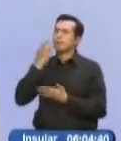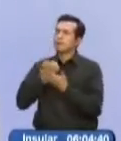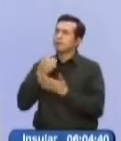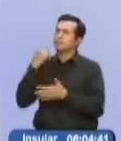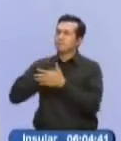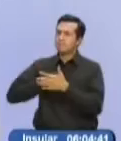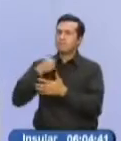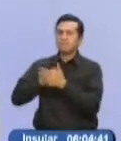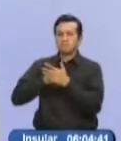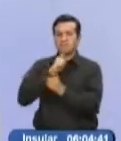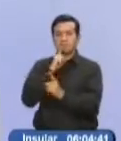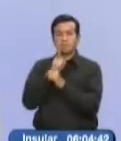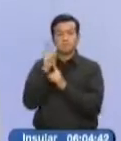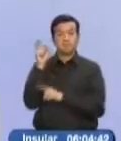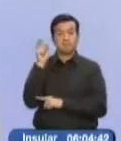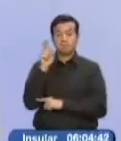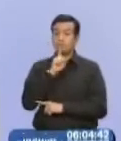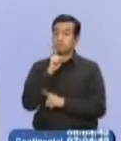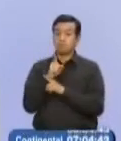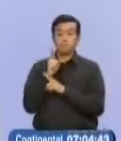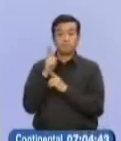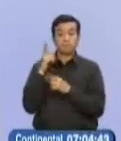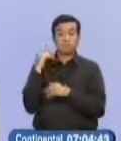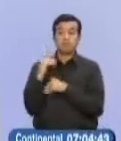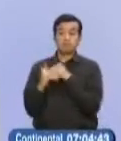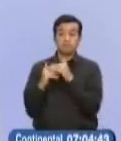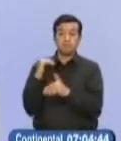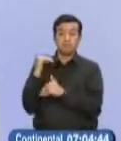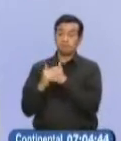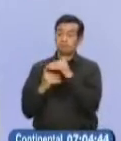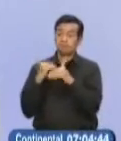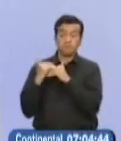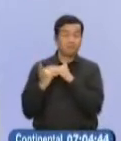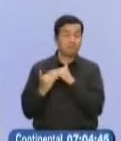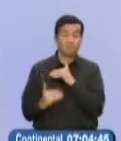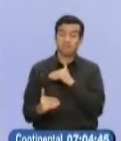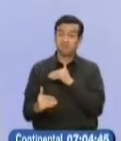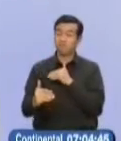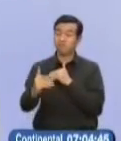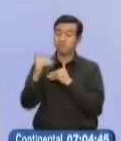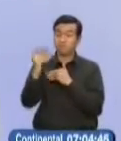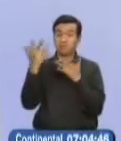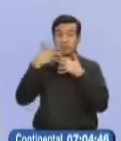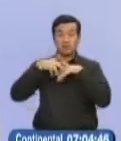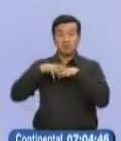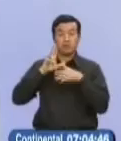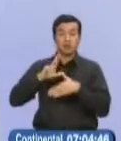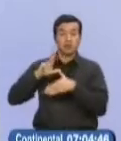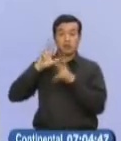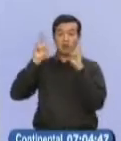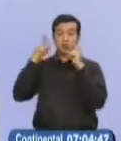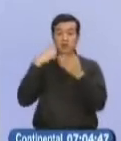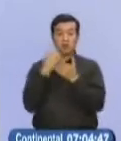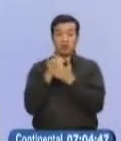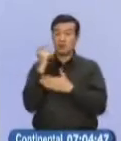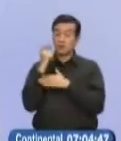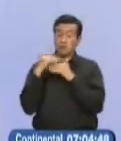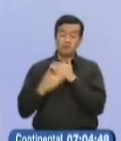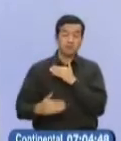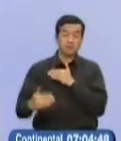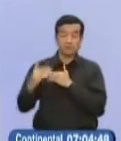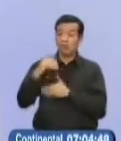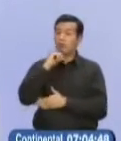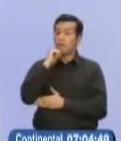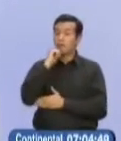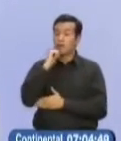o mejor dicho, nos toca caminar mucho espacio. Tenemos un largo camino por recorrer en la integración latinoamericana en la parte económica. No hemos